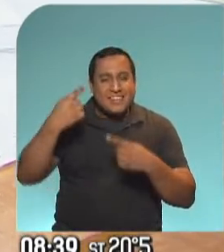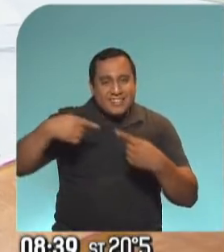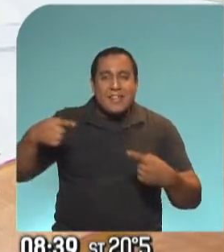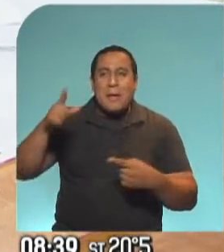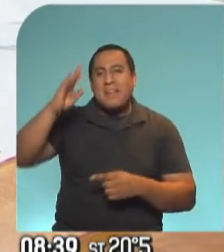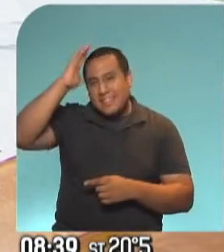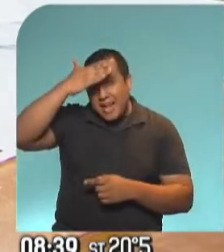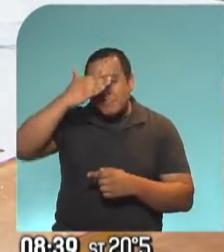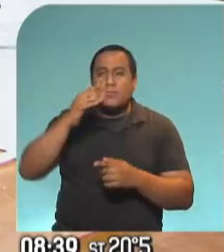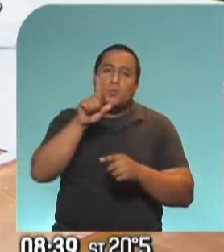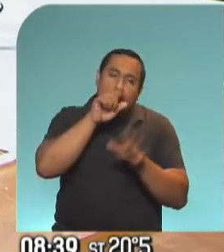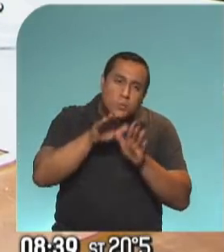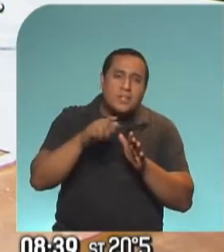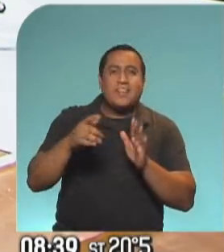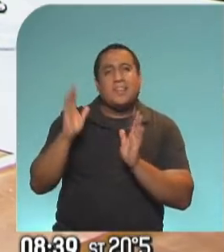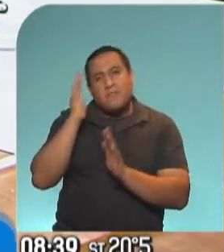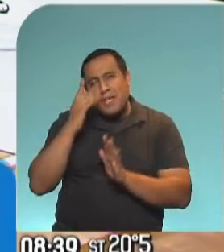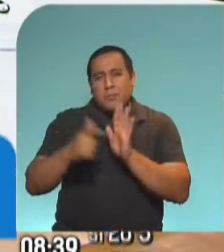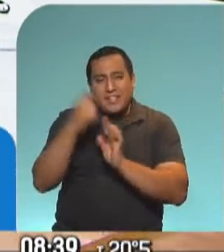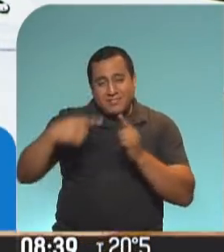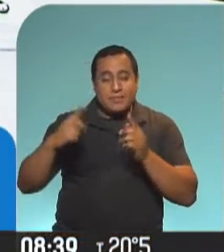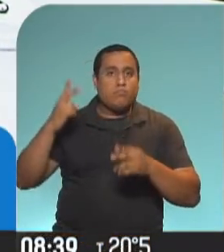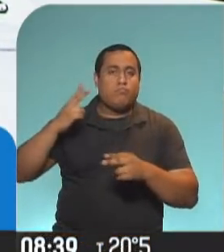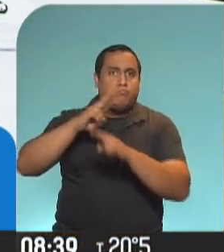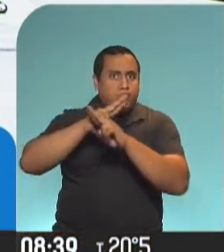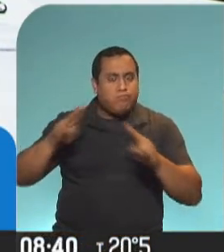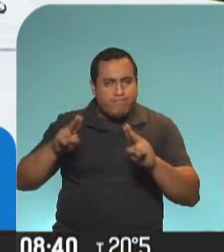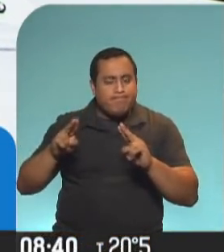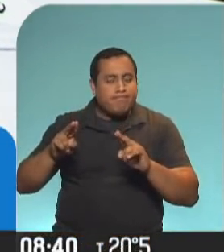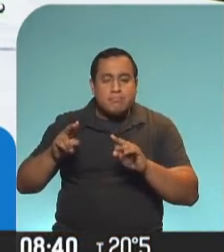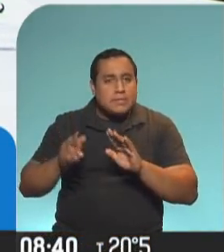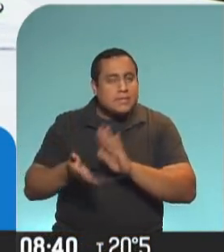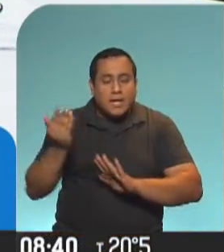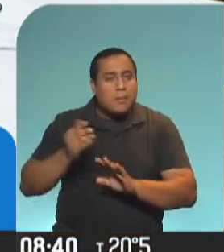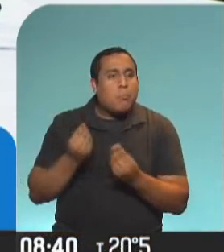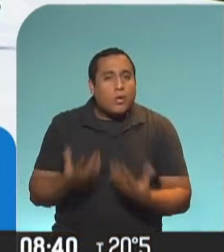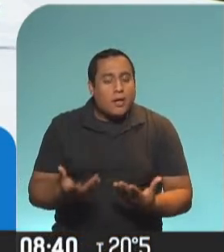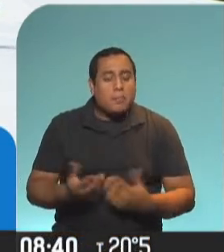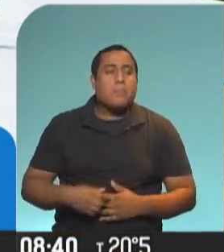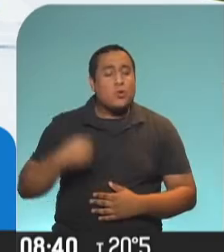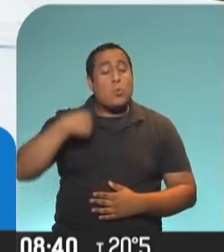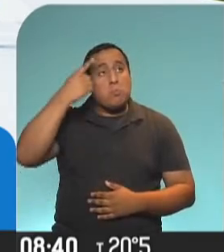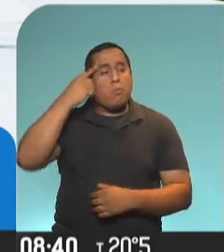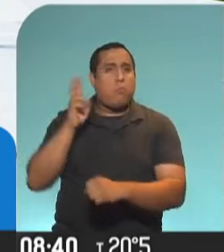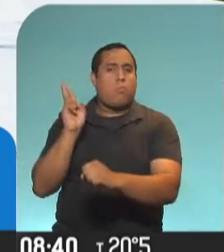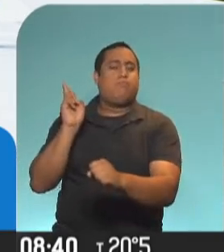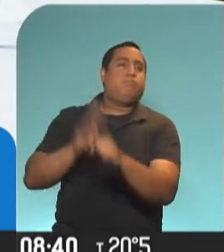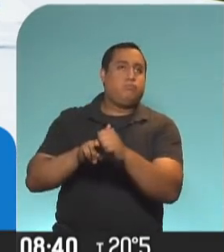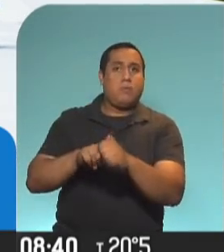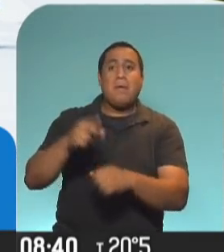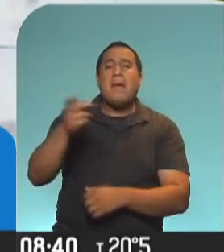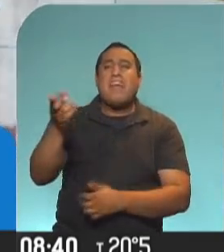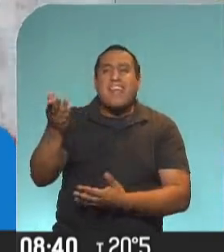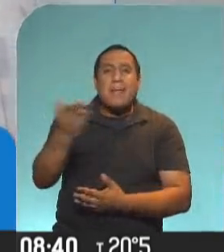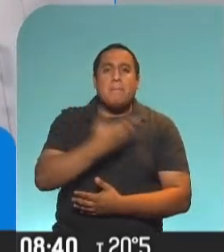actual presidente de los Estados Unidos. Yo creo que es muy peligroso que el bloqueo a un presidente, sí, más que